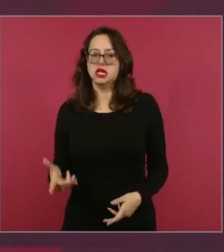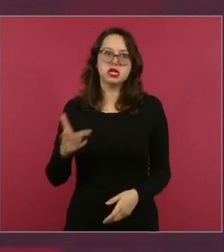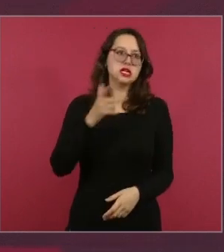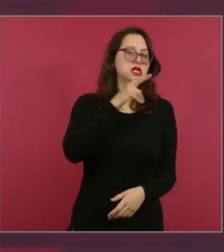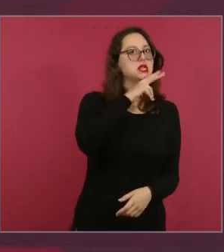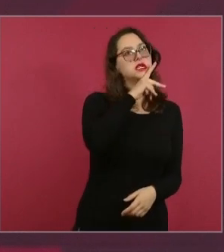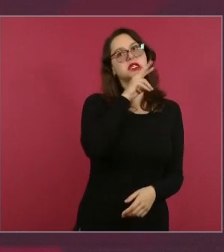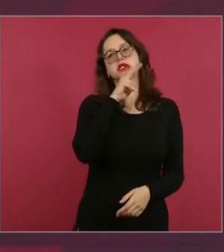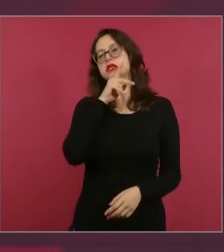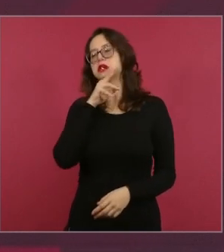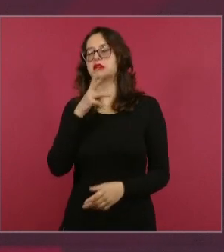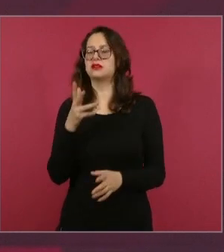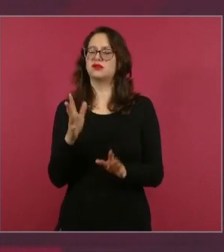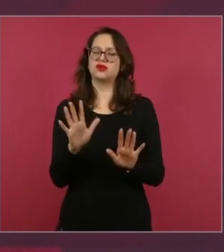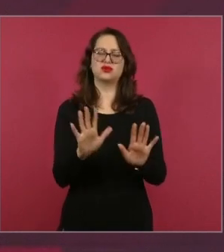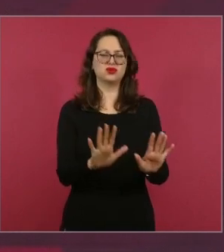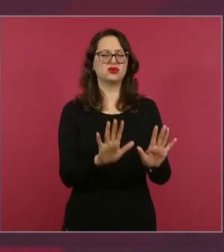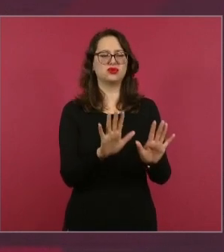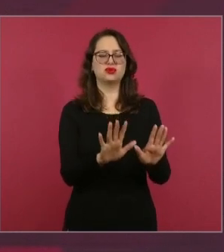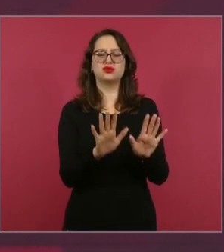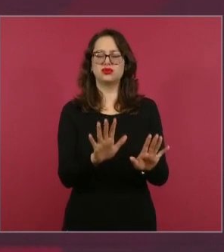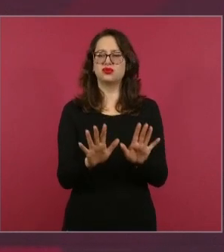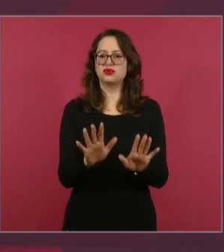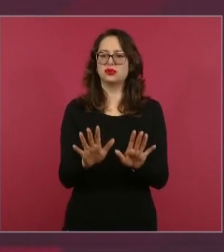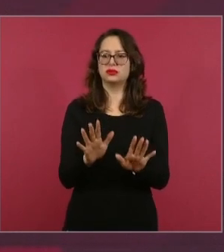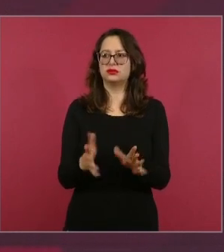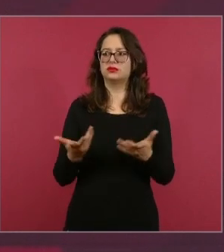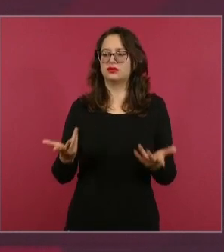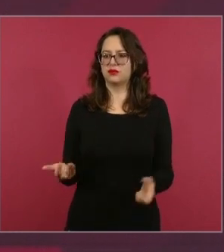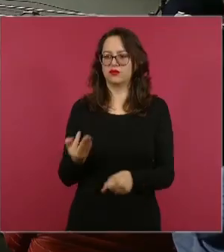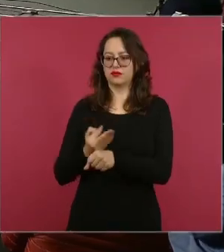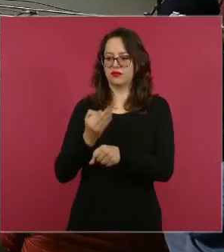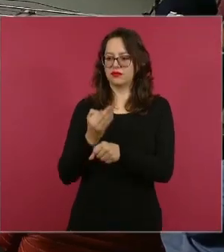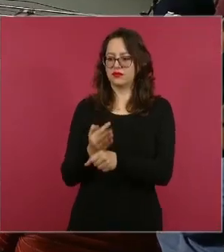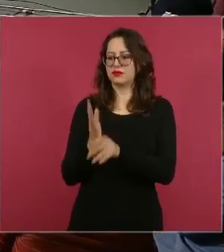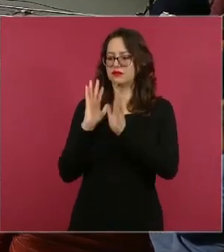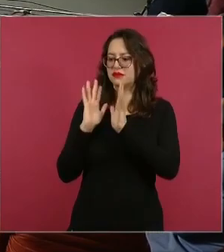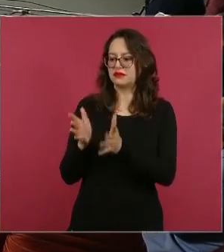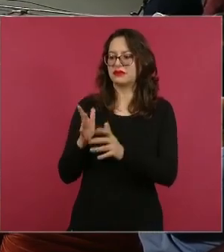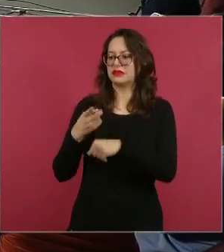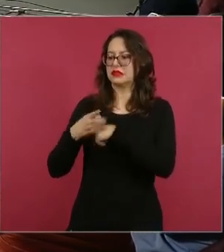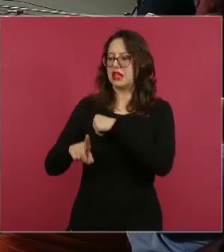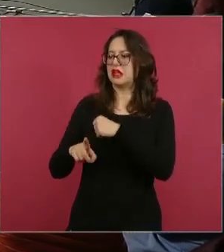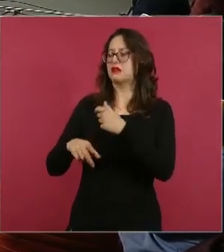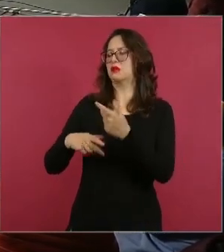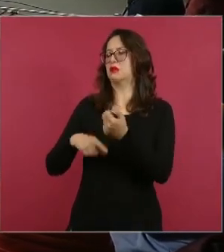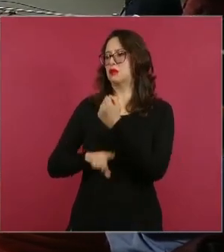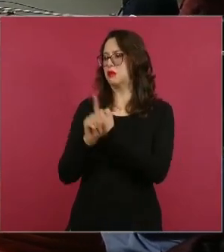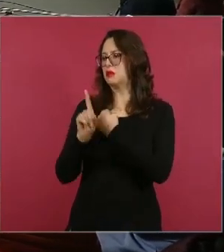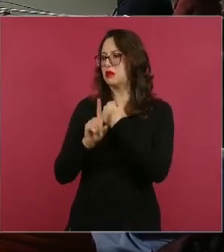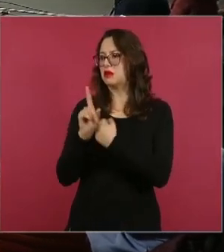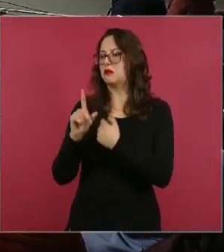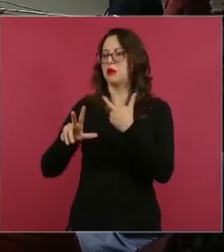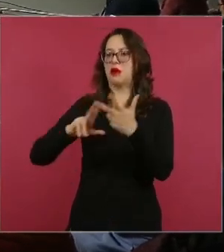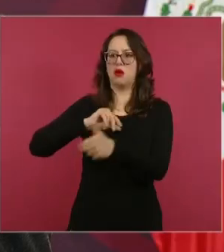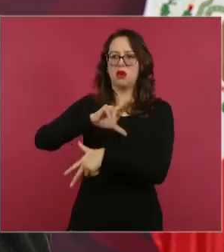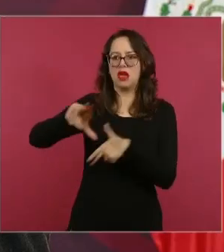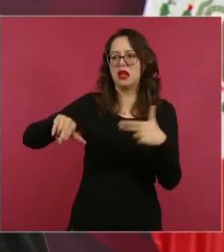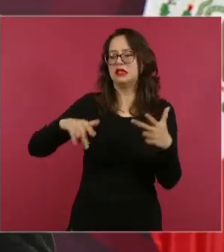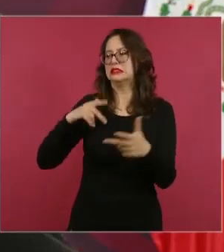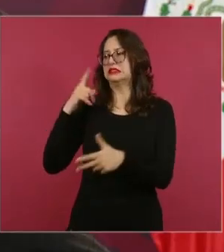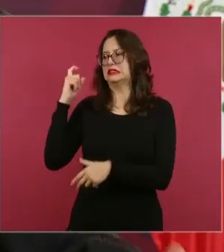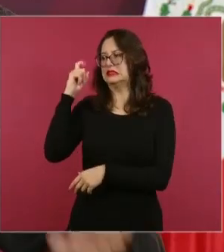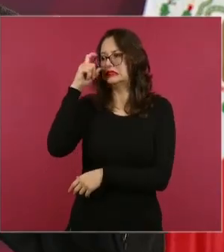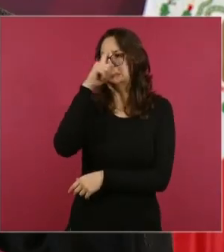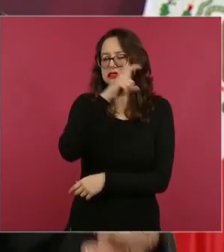difícil por los daños que ocasionó este huracán Entonces que